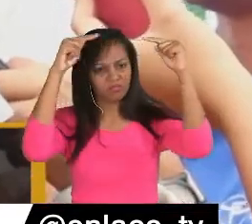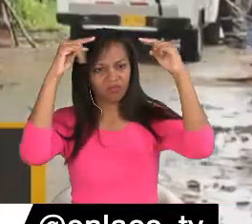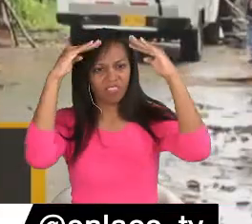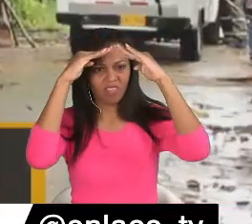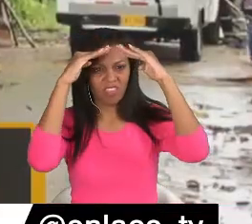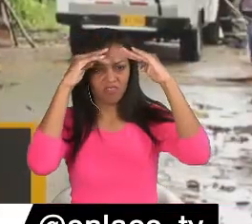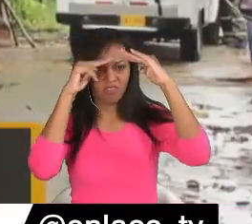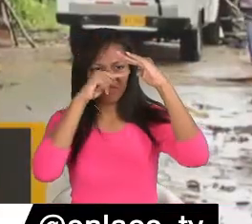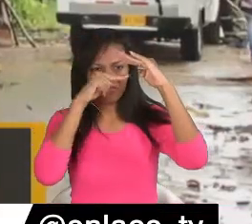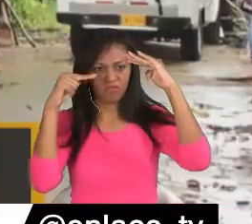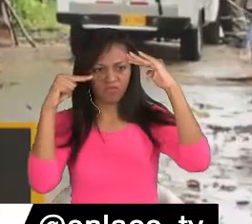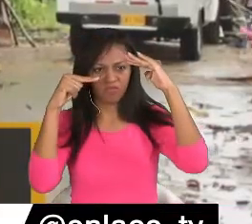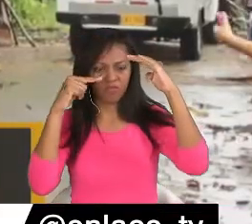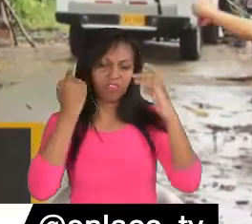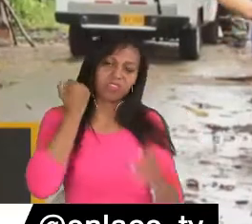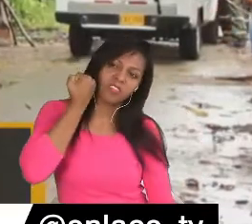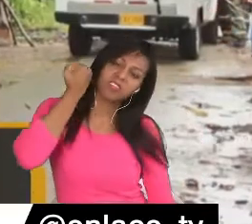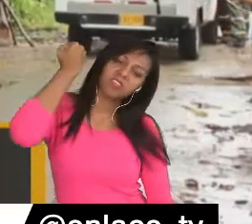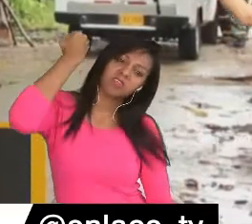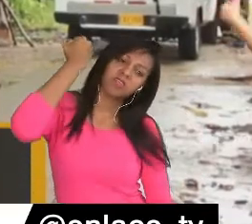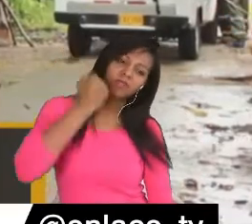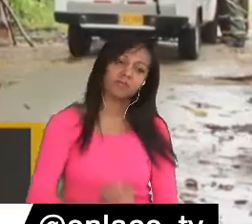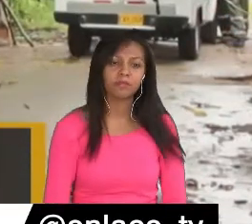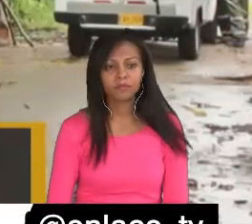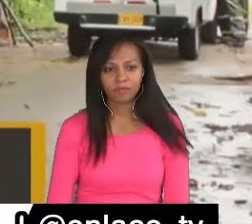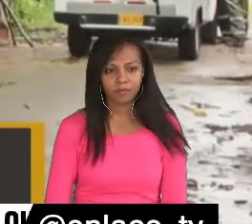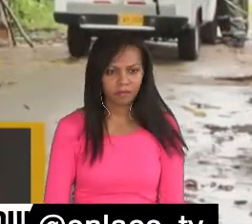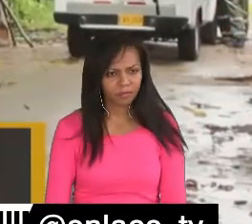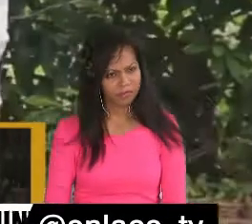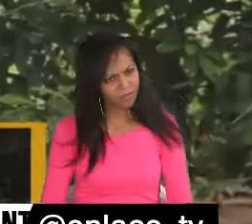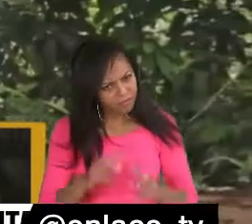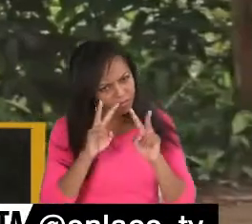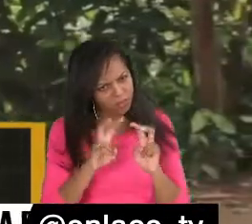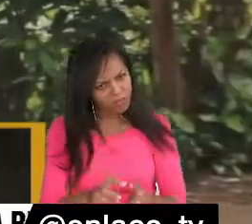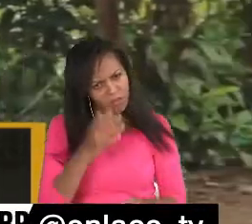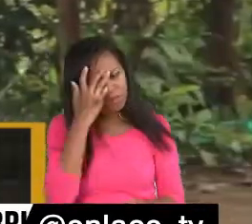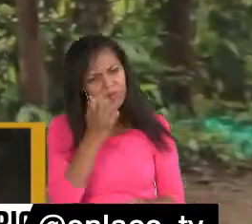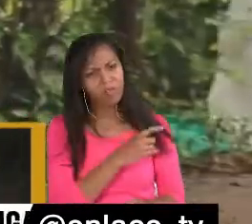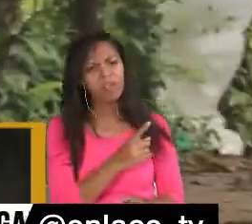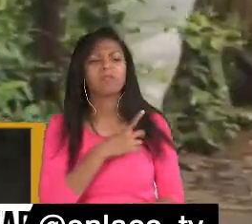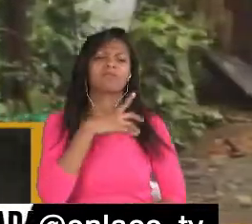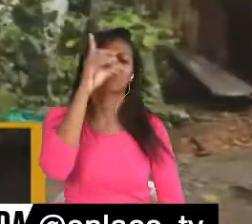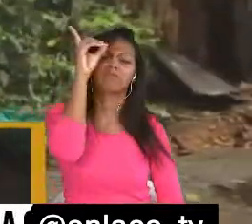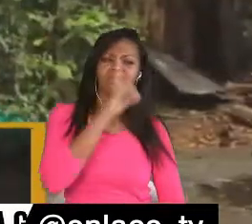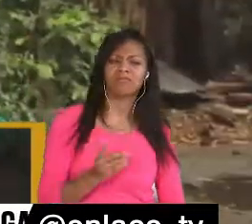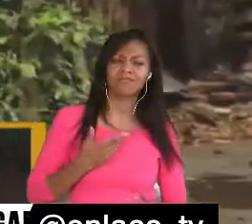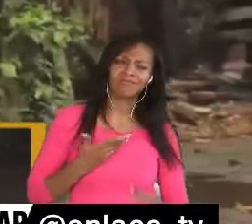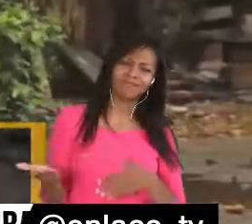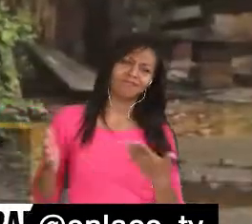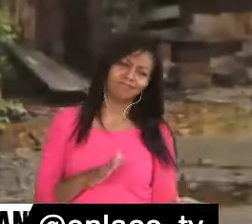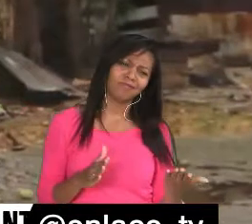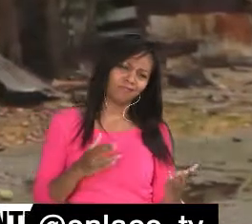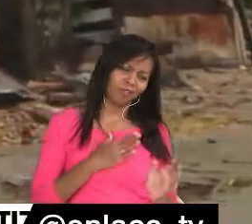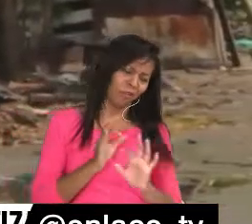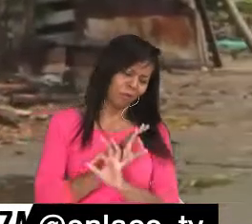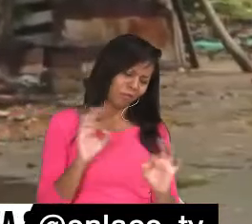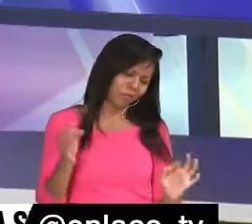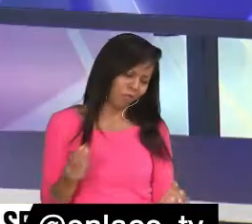de la residencia. Las autoridades investigan qué motivos pudieron tener estas personas para tomar la decisión de no seguir